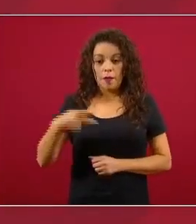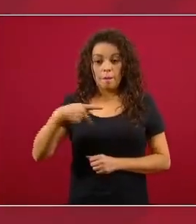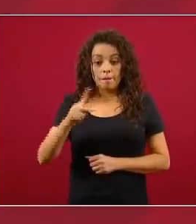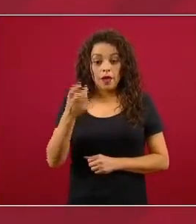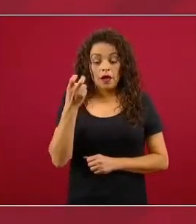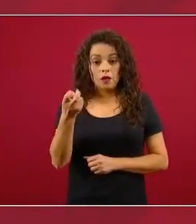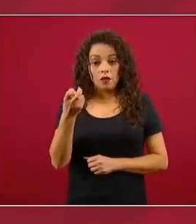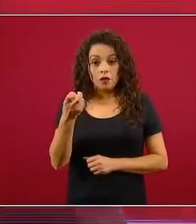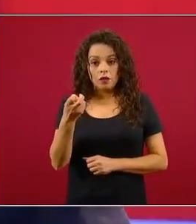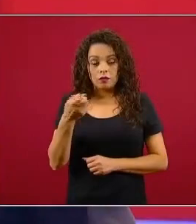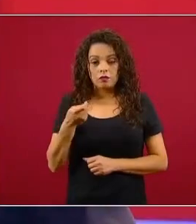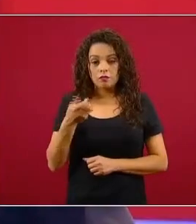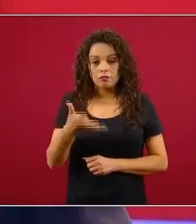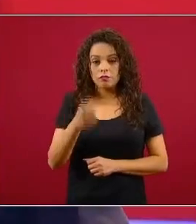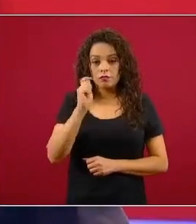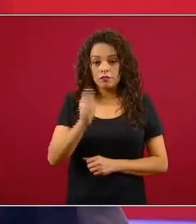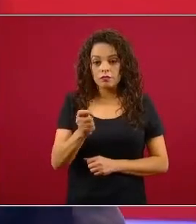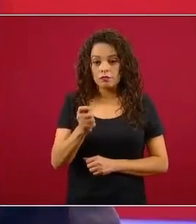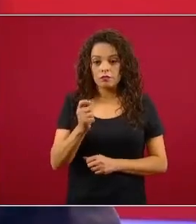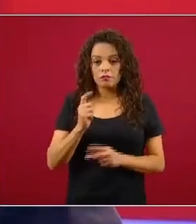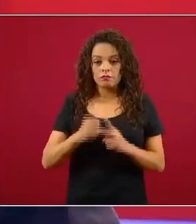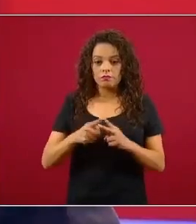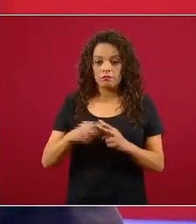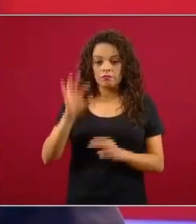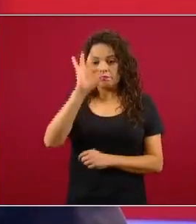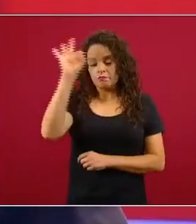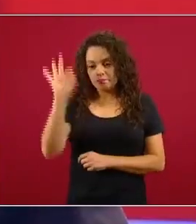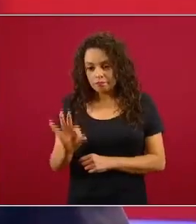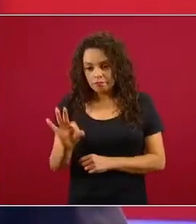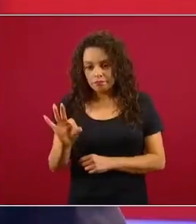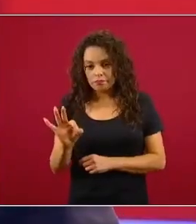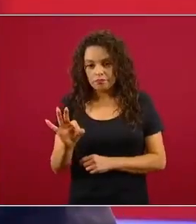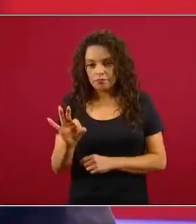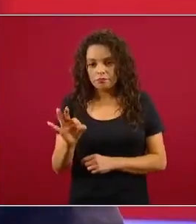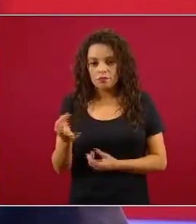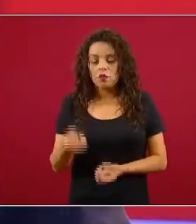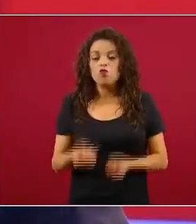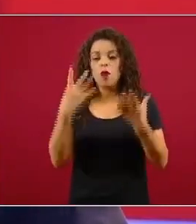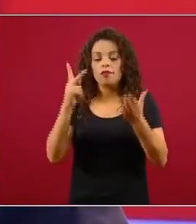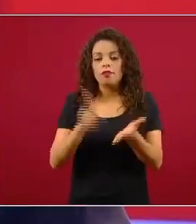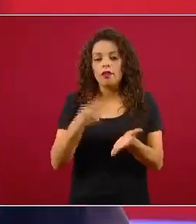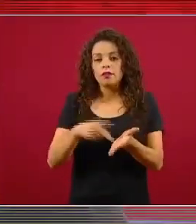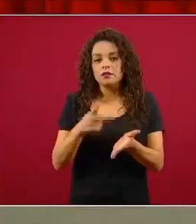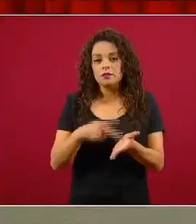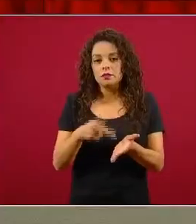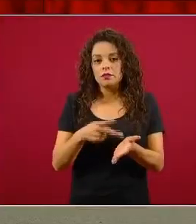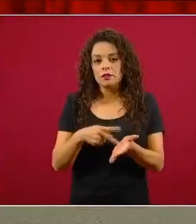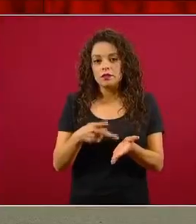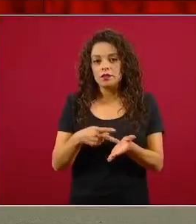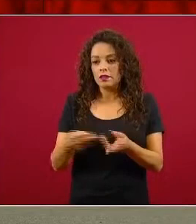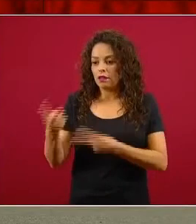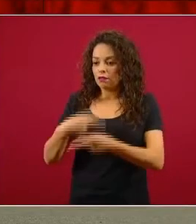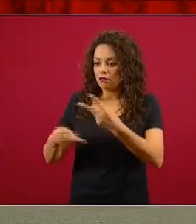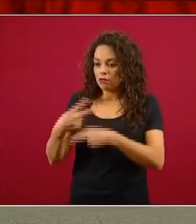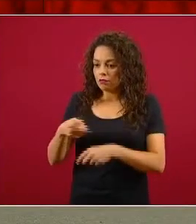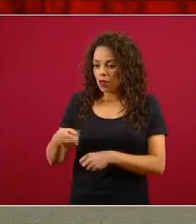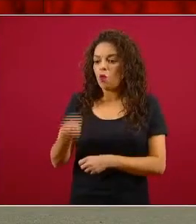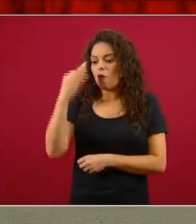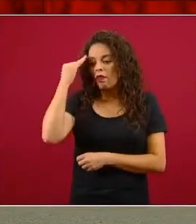mutación, tasa le llamamos a la ocurrencia de eventos con respecto al tiempo, cuántas veces ocurre algo por cierta unidad de